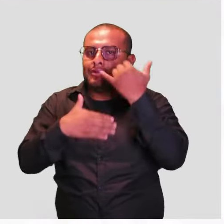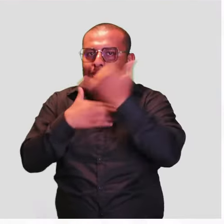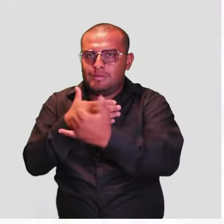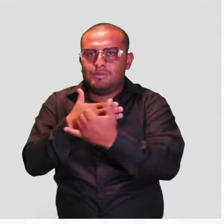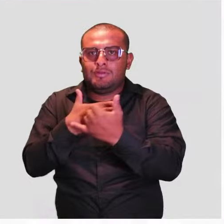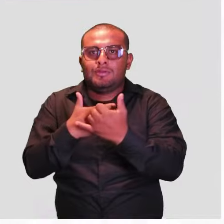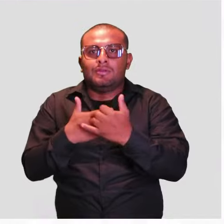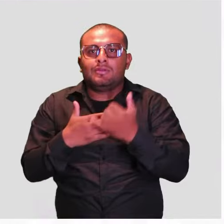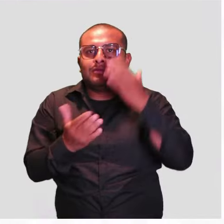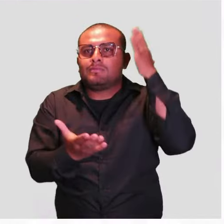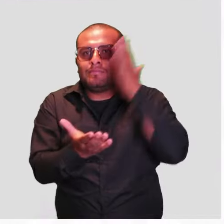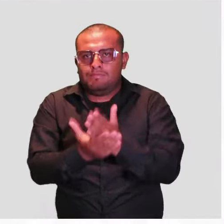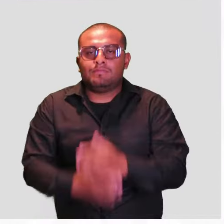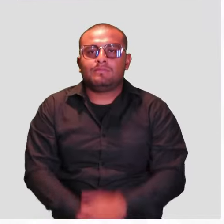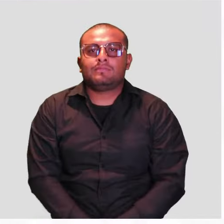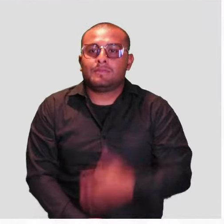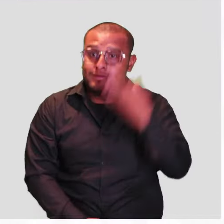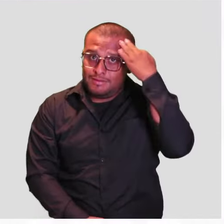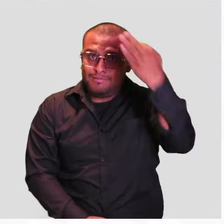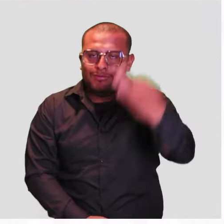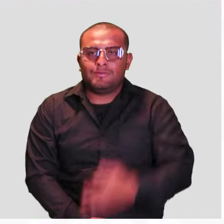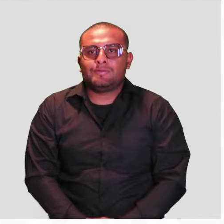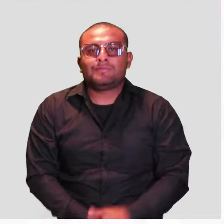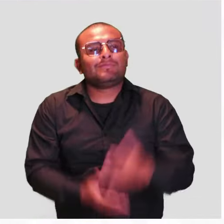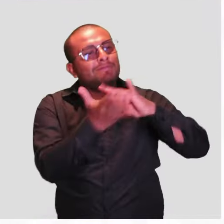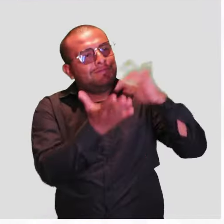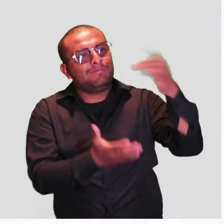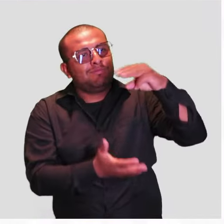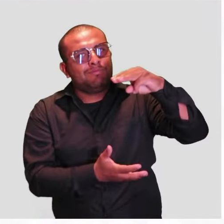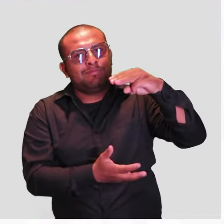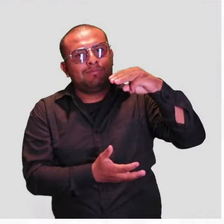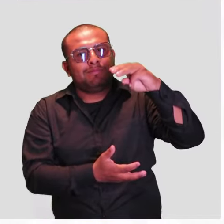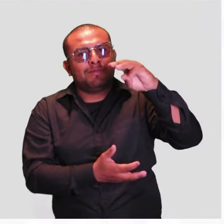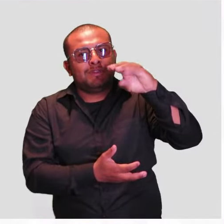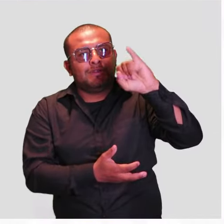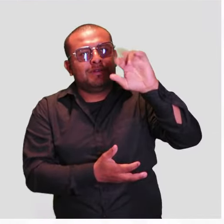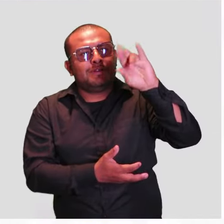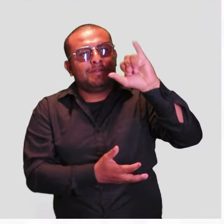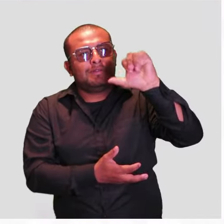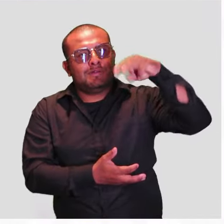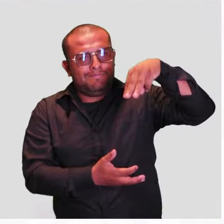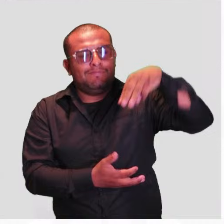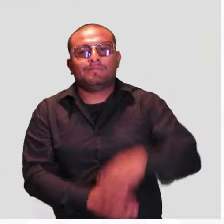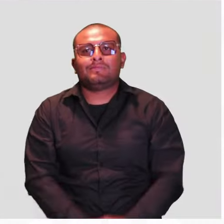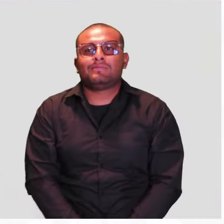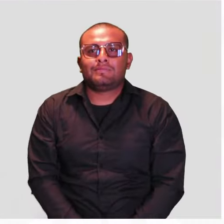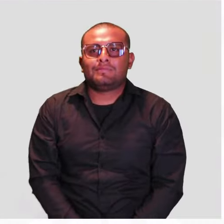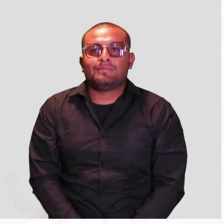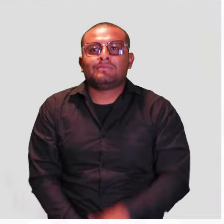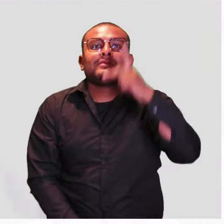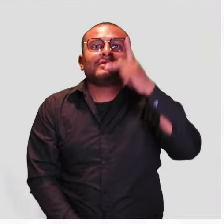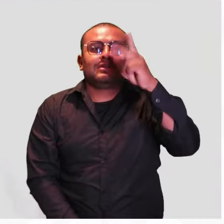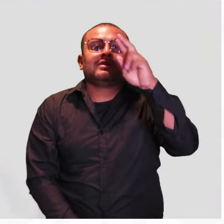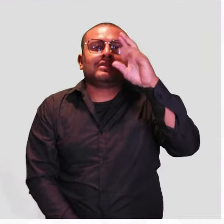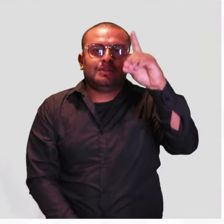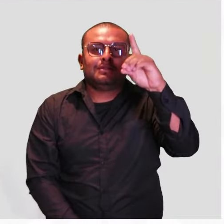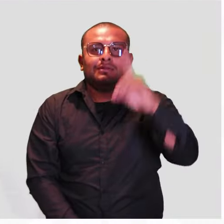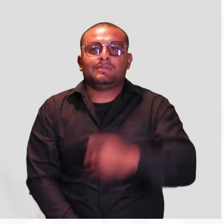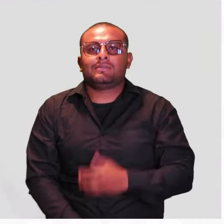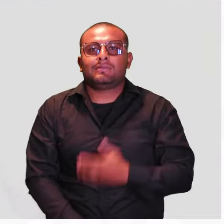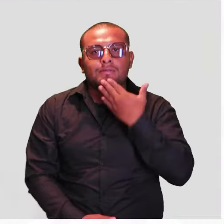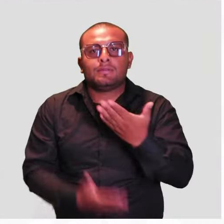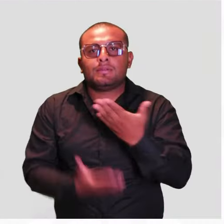Gracias, candidata Miriam Gómez, candidata del PRD. A continuación, cedemos el uso de la voz al candidato Víctor